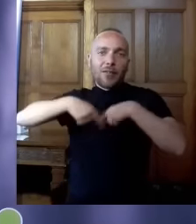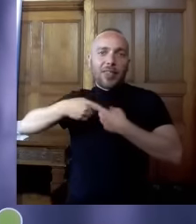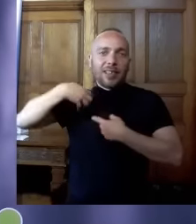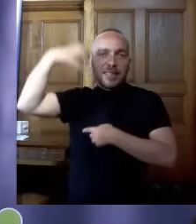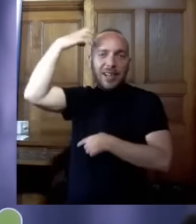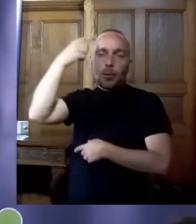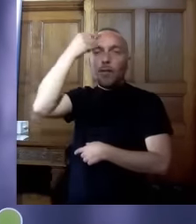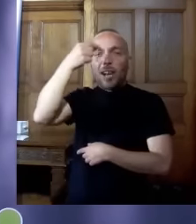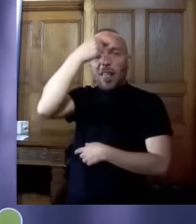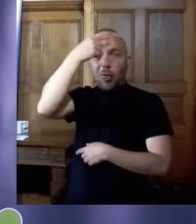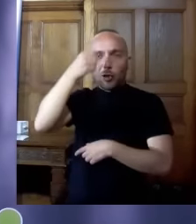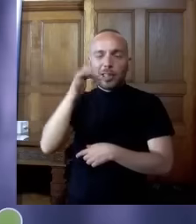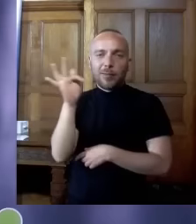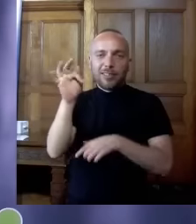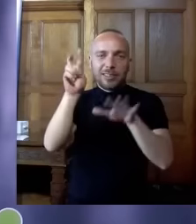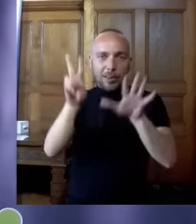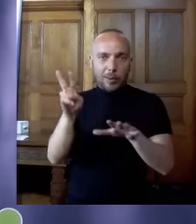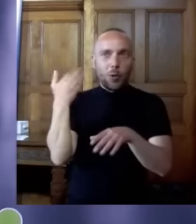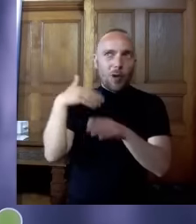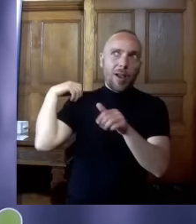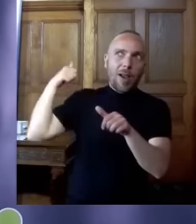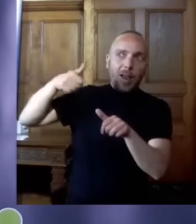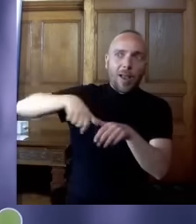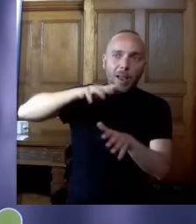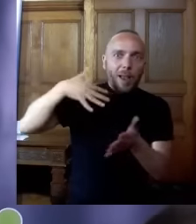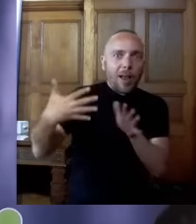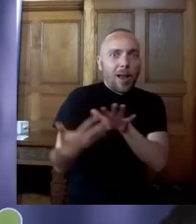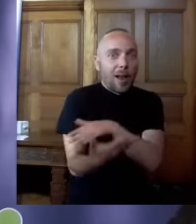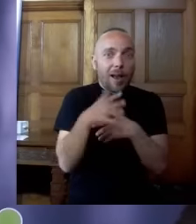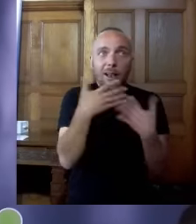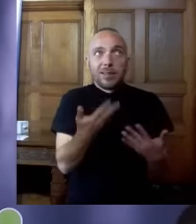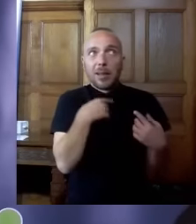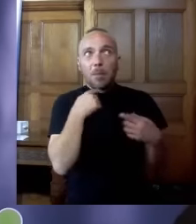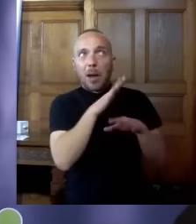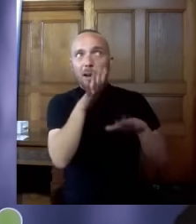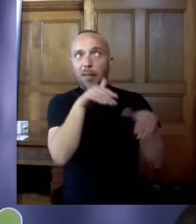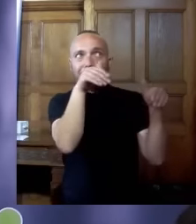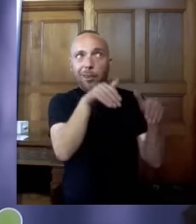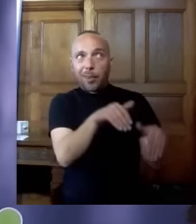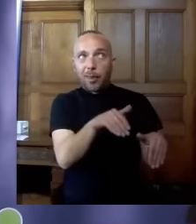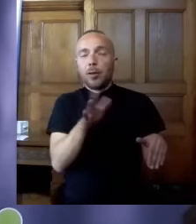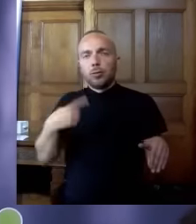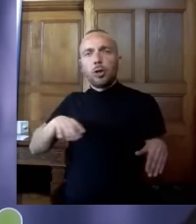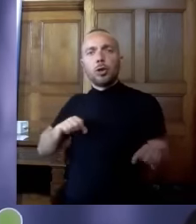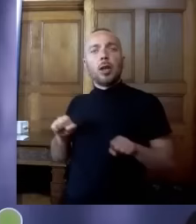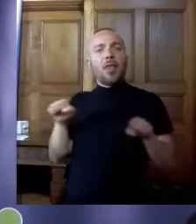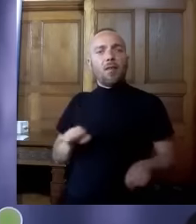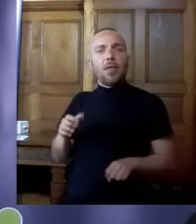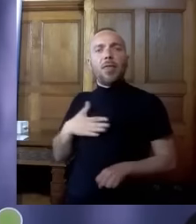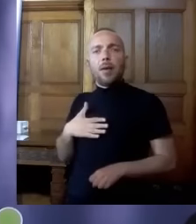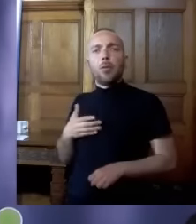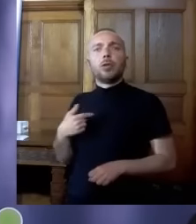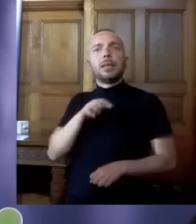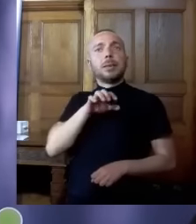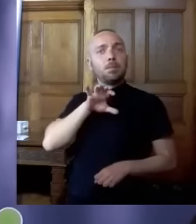bipartidismo empezó a hacer aguas defendimos desde el primer momento que España era un país de países